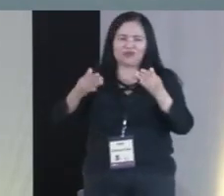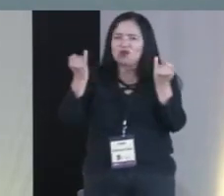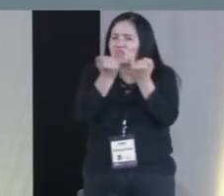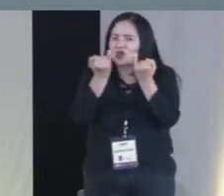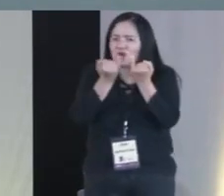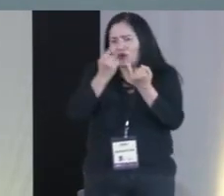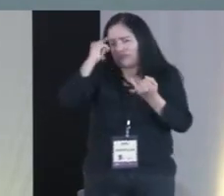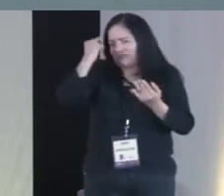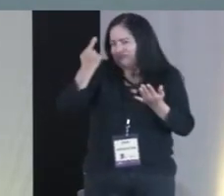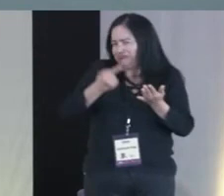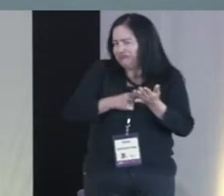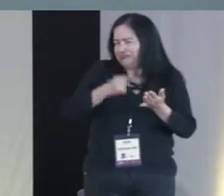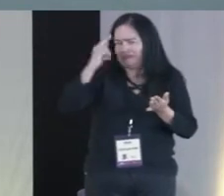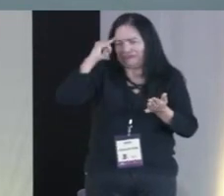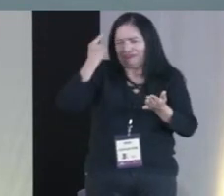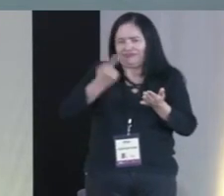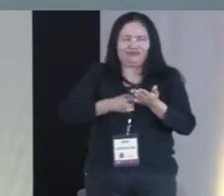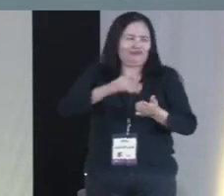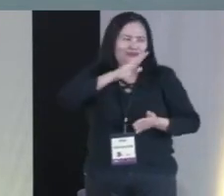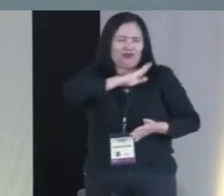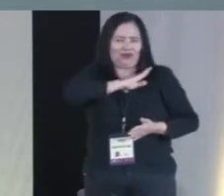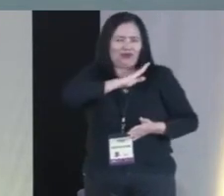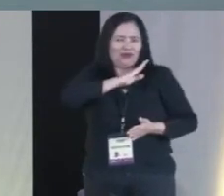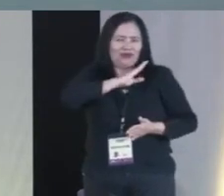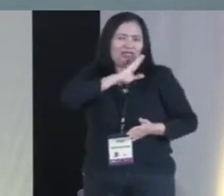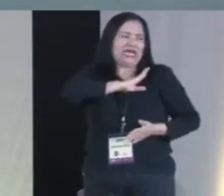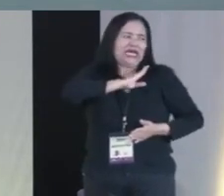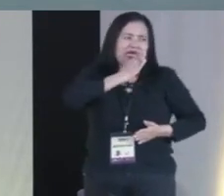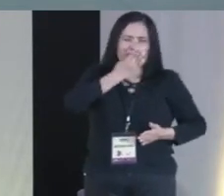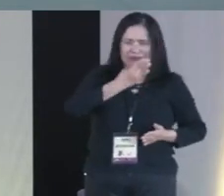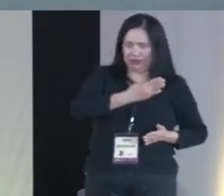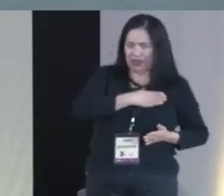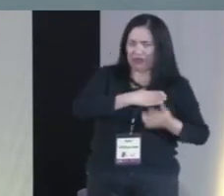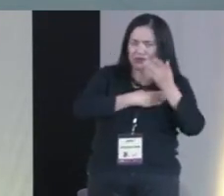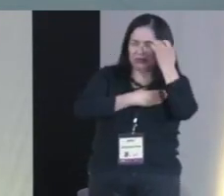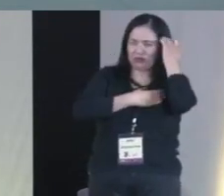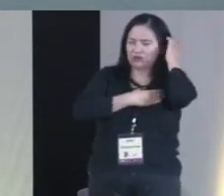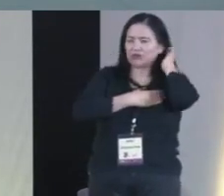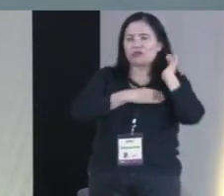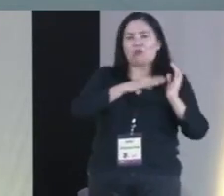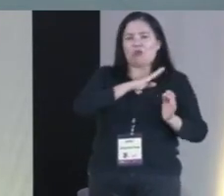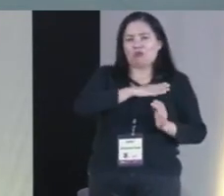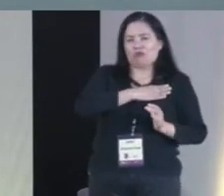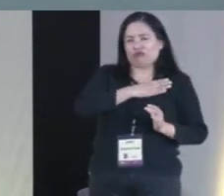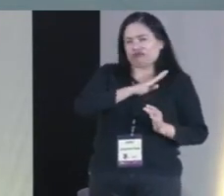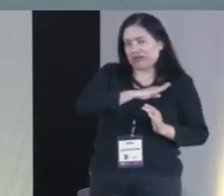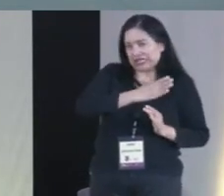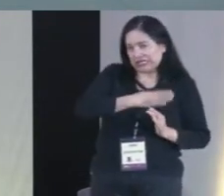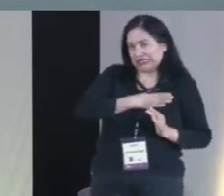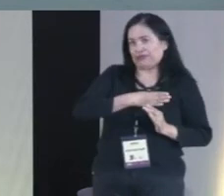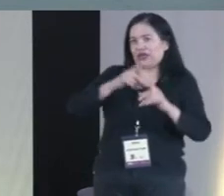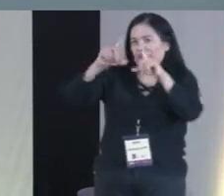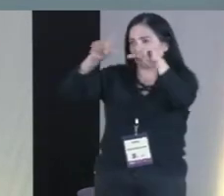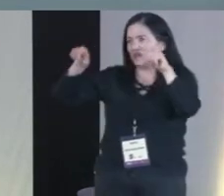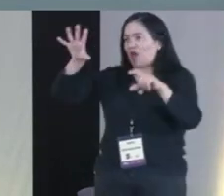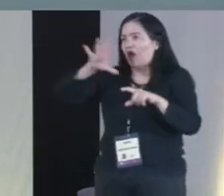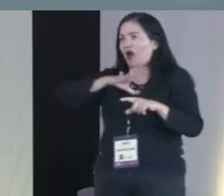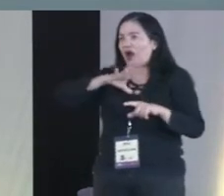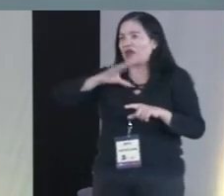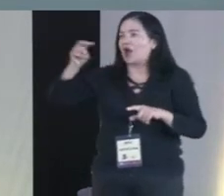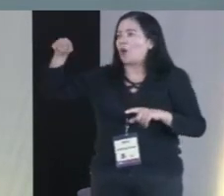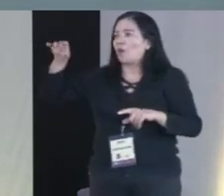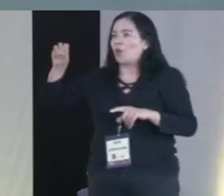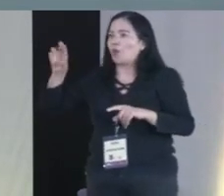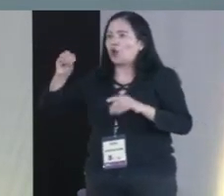haya muchos monumentos a los invasores moros, ¿no? De España, no los